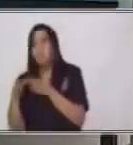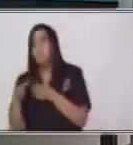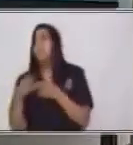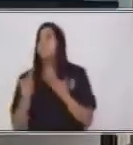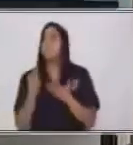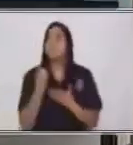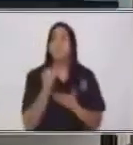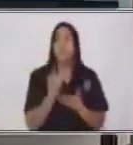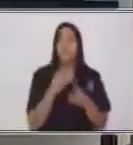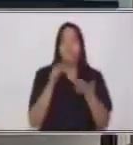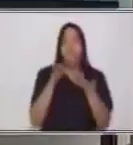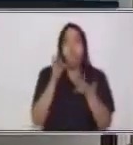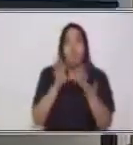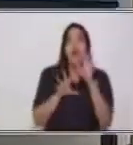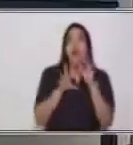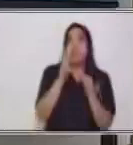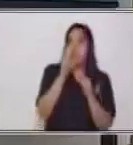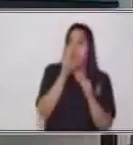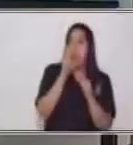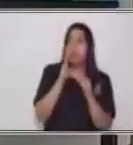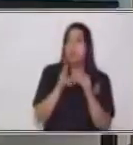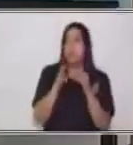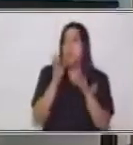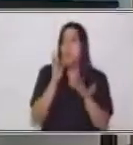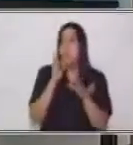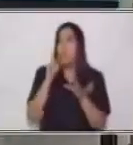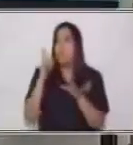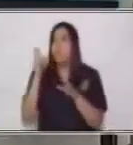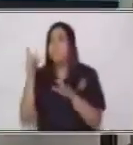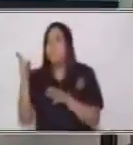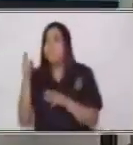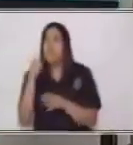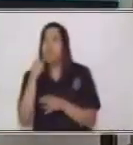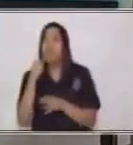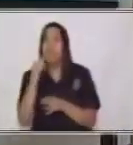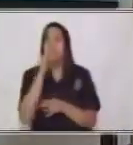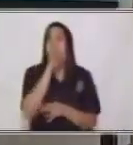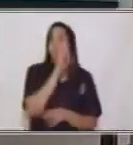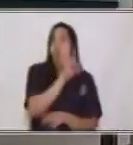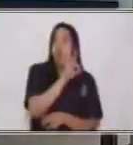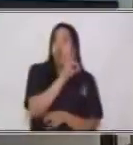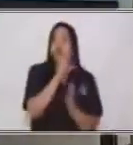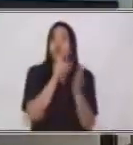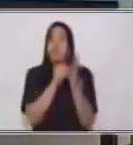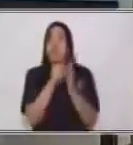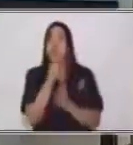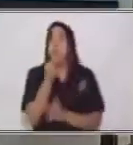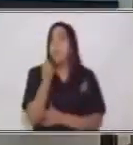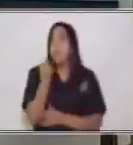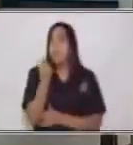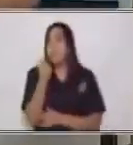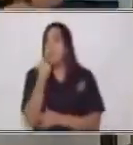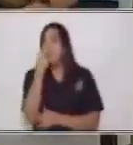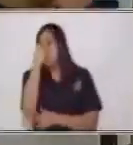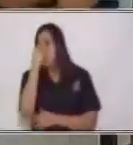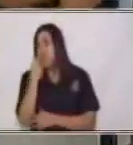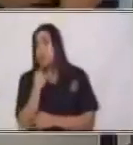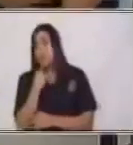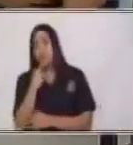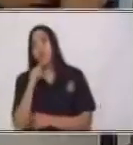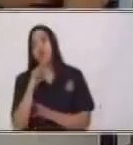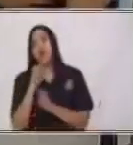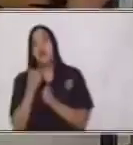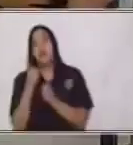Vamos a ver, 8 más 12, 20, pero como aquí dice 8, 25, entonces serían